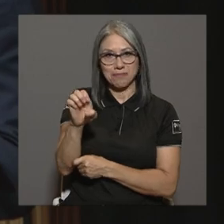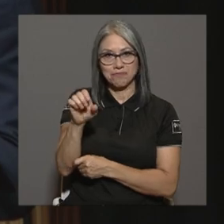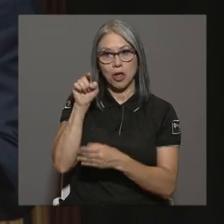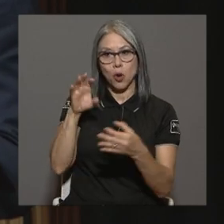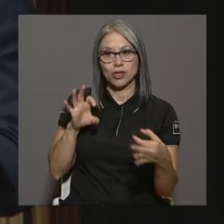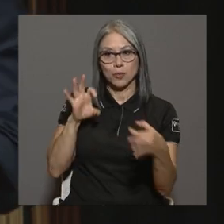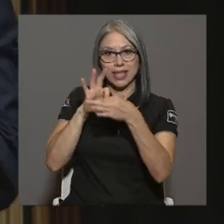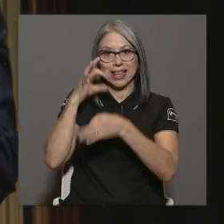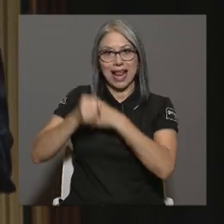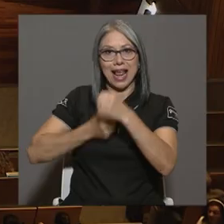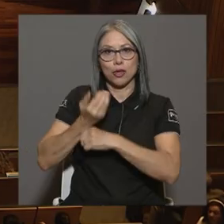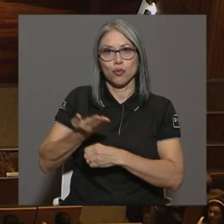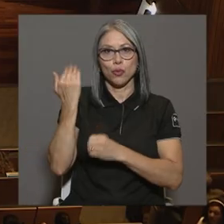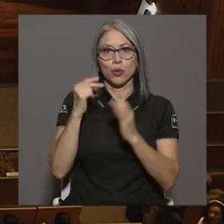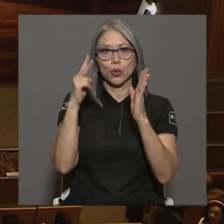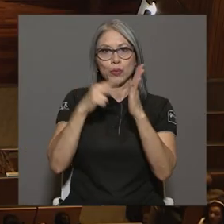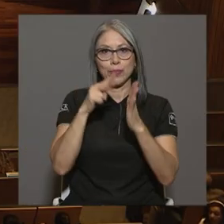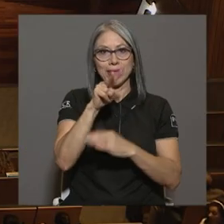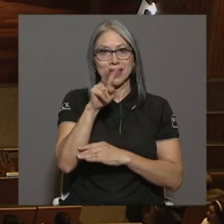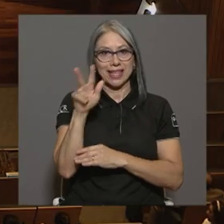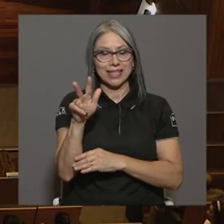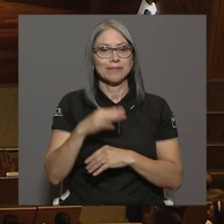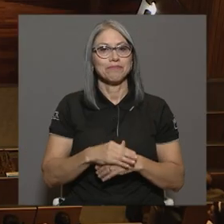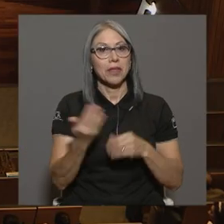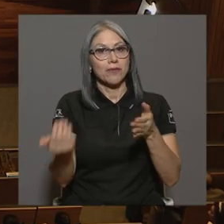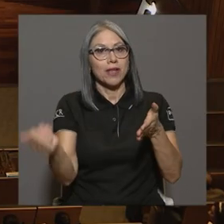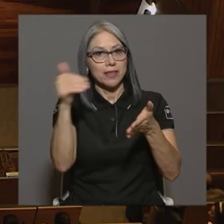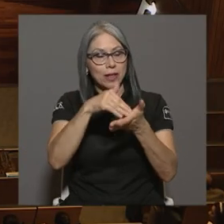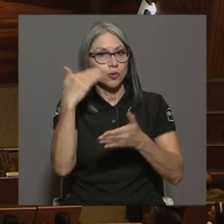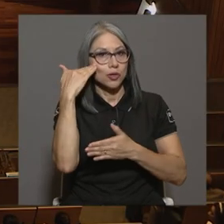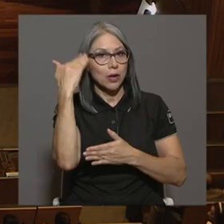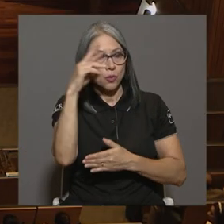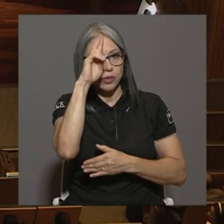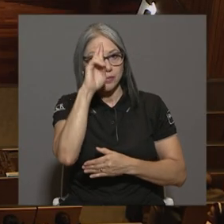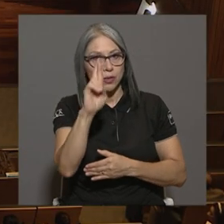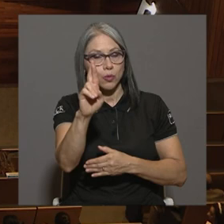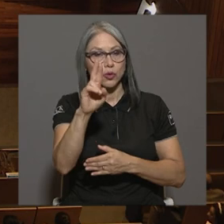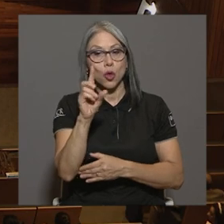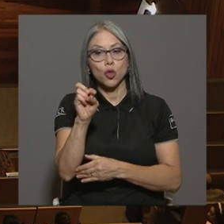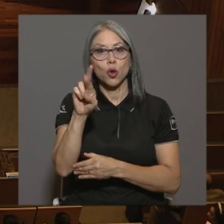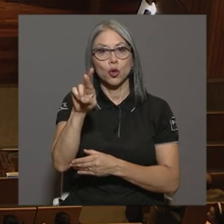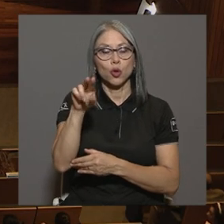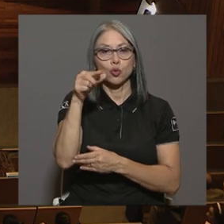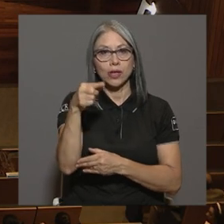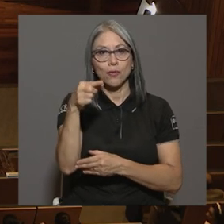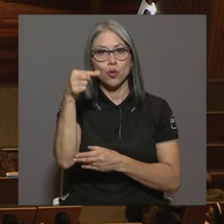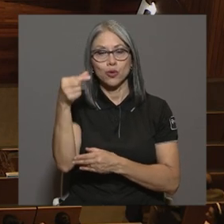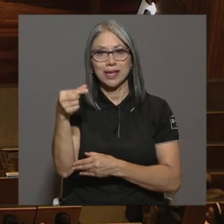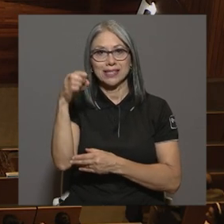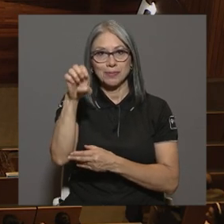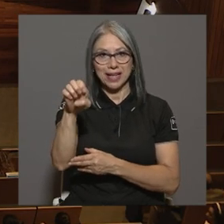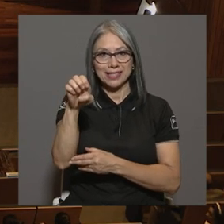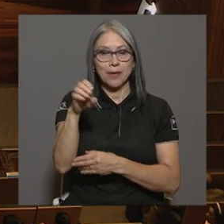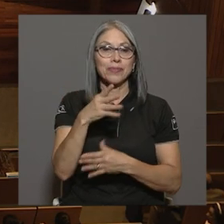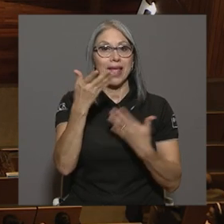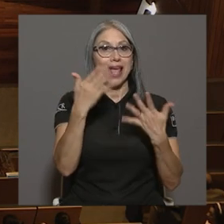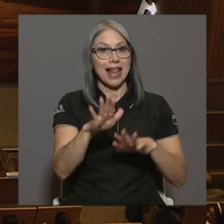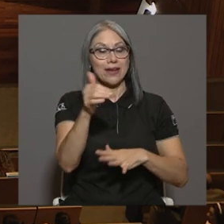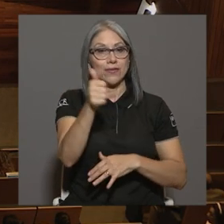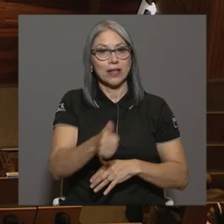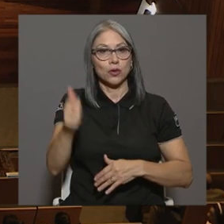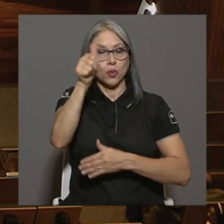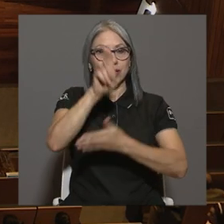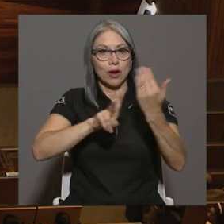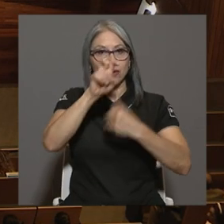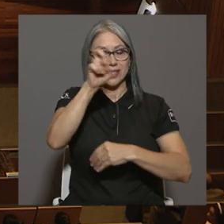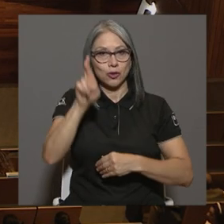año 2023. Reitero mi saludo respetuoso al doctor Gustavo Gutiérrez Espeleta, rector de la Universidad de Costa